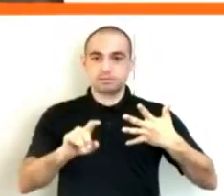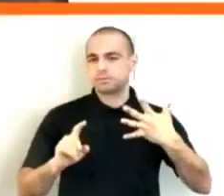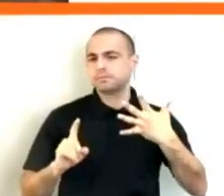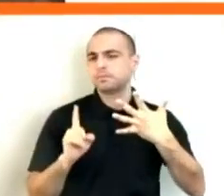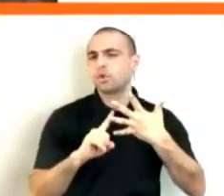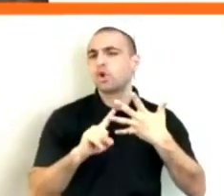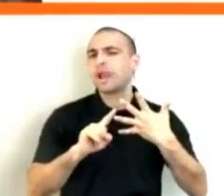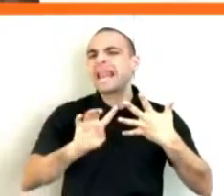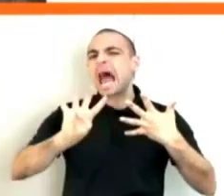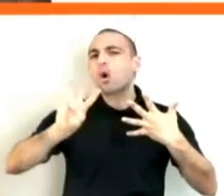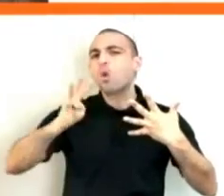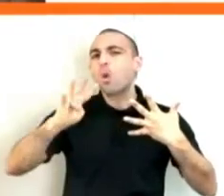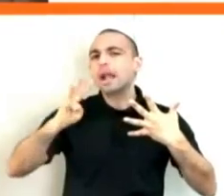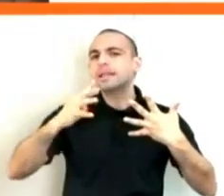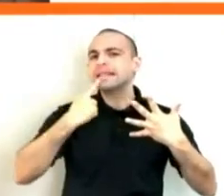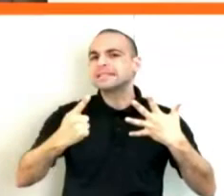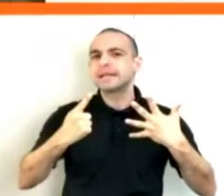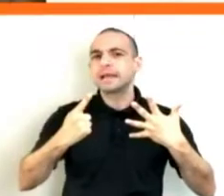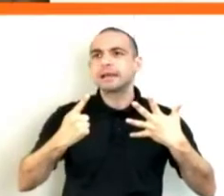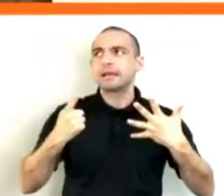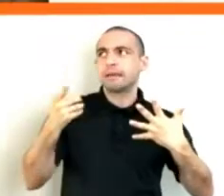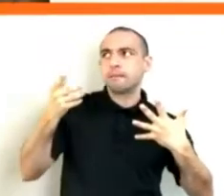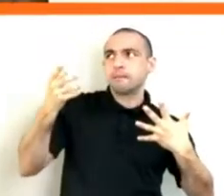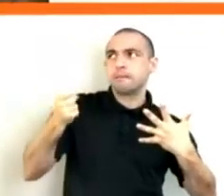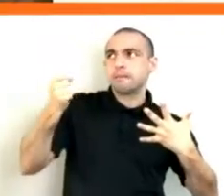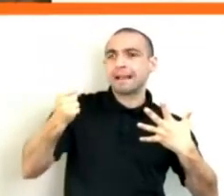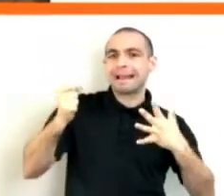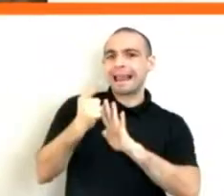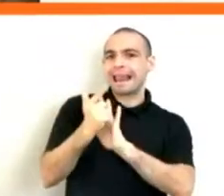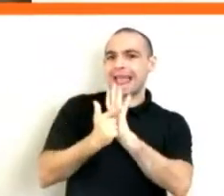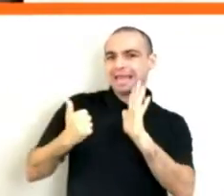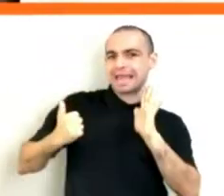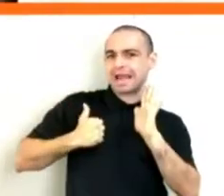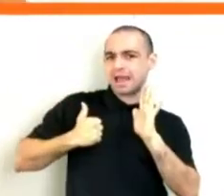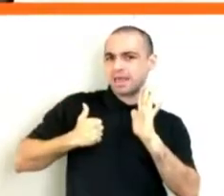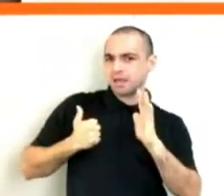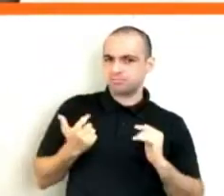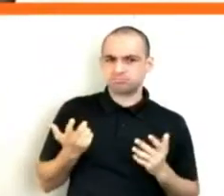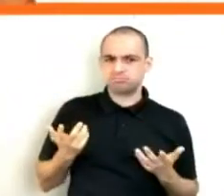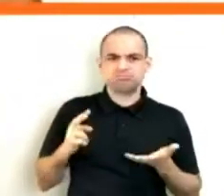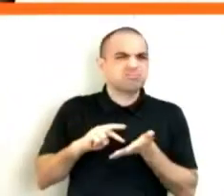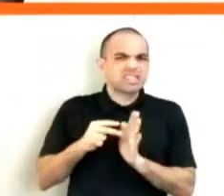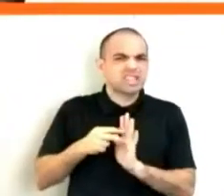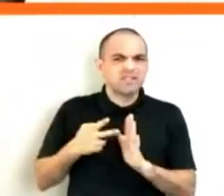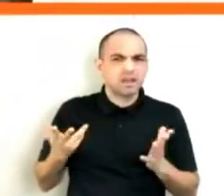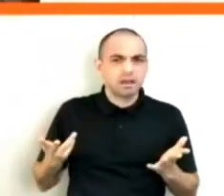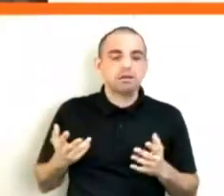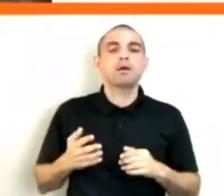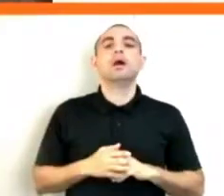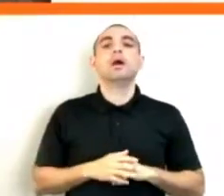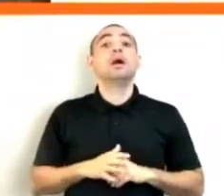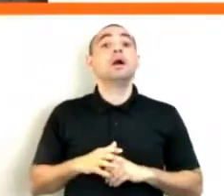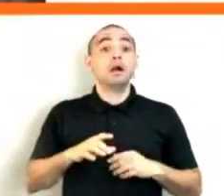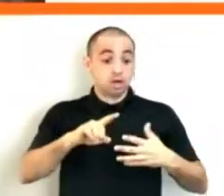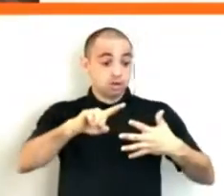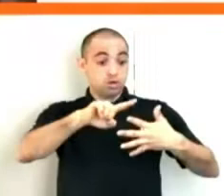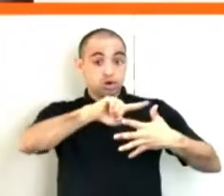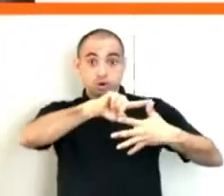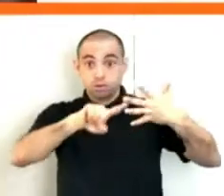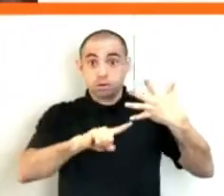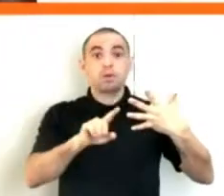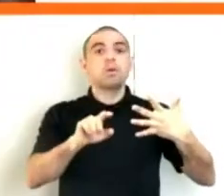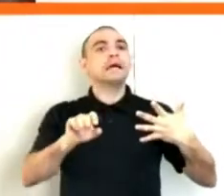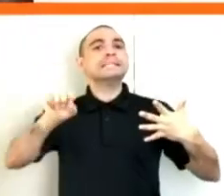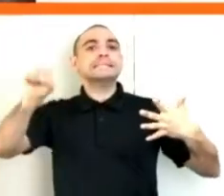dice, ¿se encuentra recibiendo beneficios de desempleo bajo la ley de Canadá? Primero, todas las preguntas se contestan con un sí o con un no. Usted va a